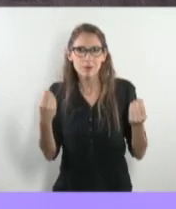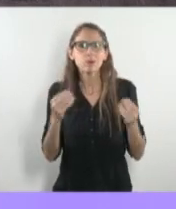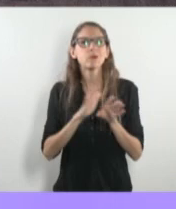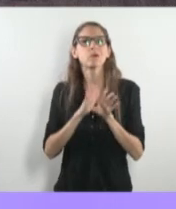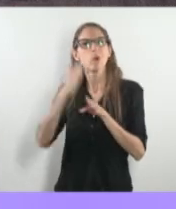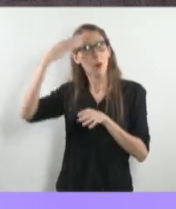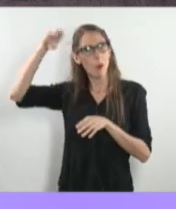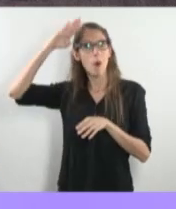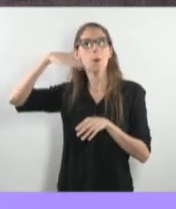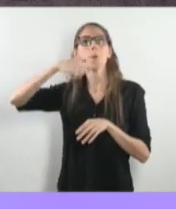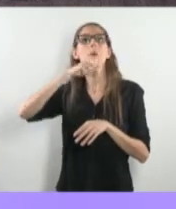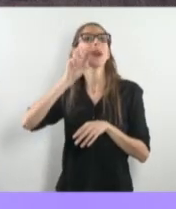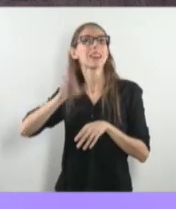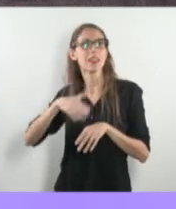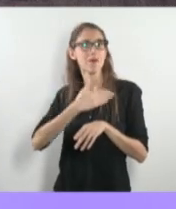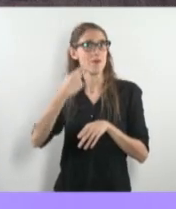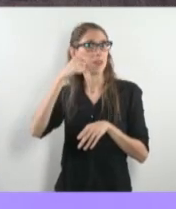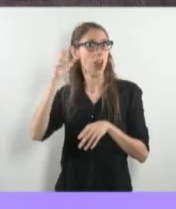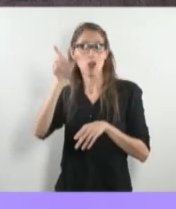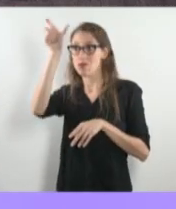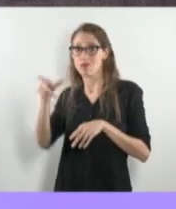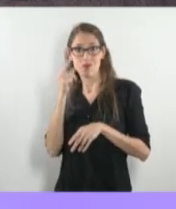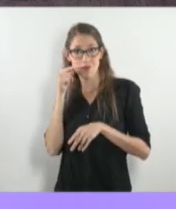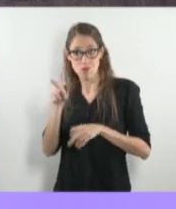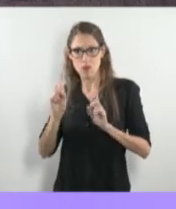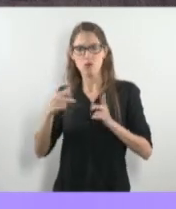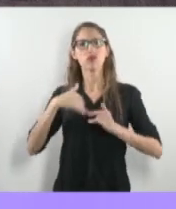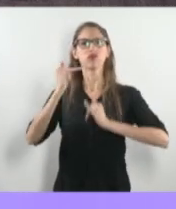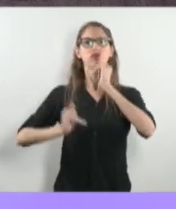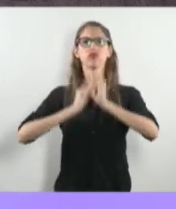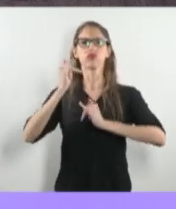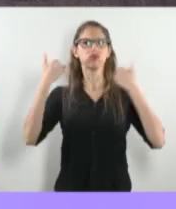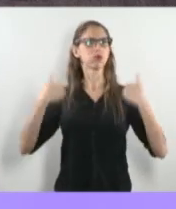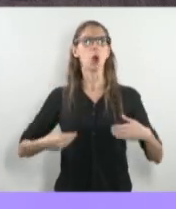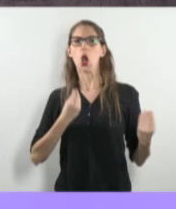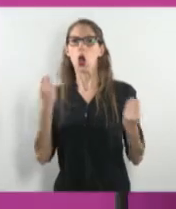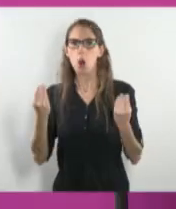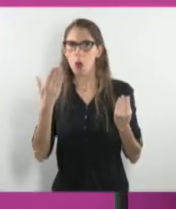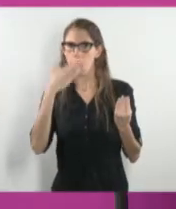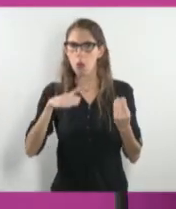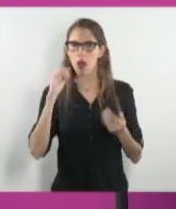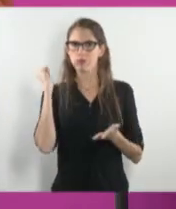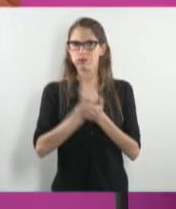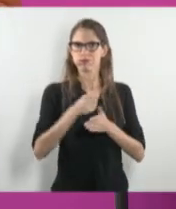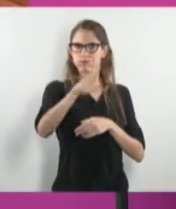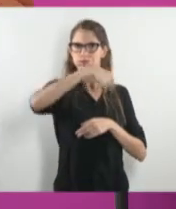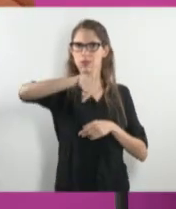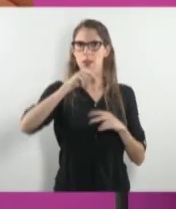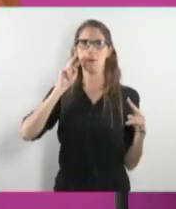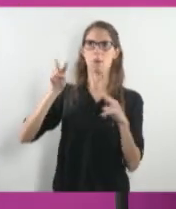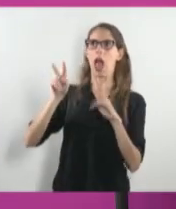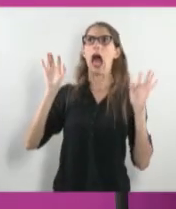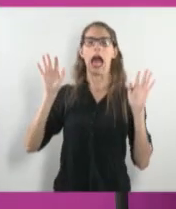que se presenta así en ese lugar en el que la gente lo pone como un bandido. Y que tal vez en un